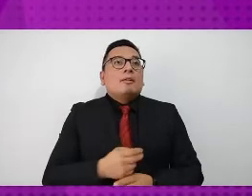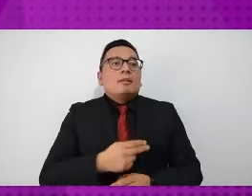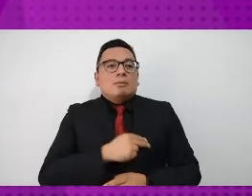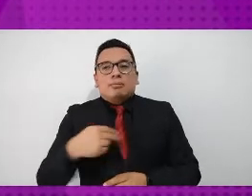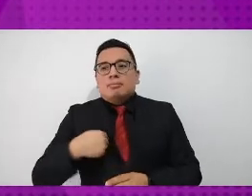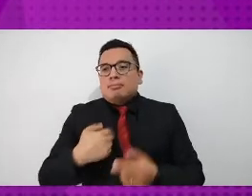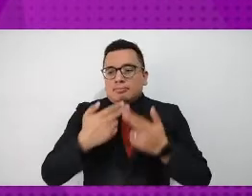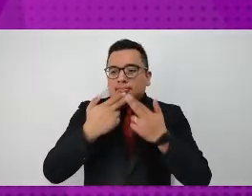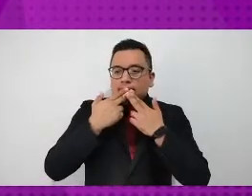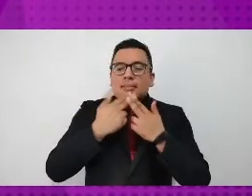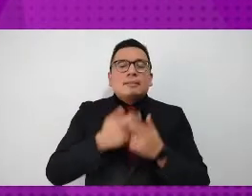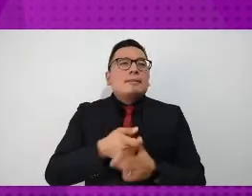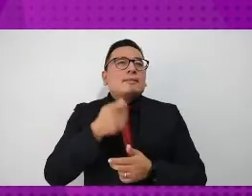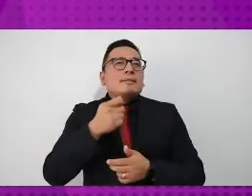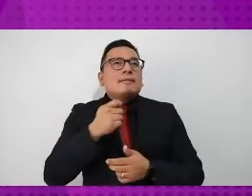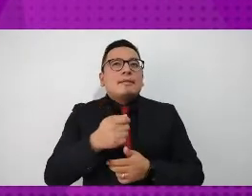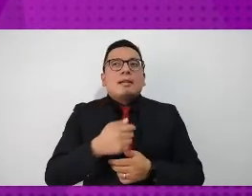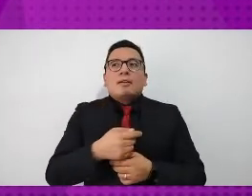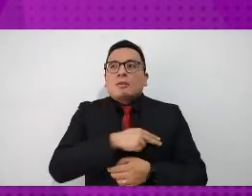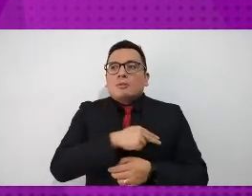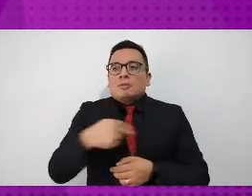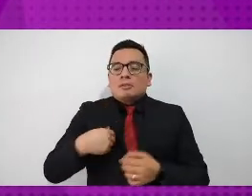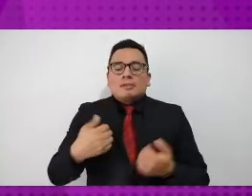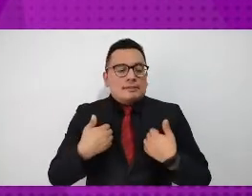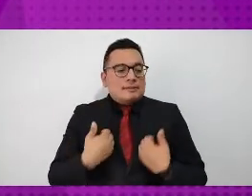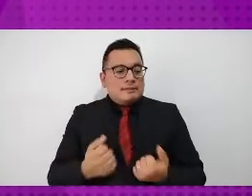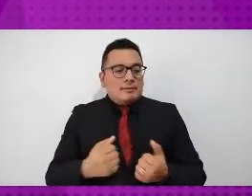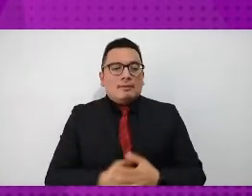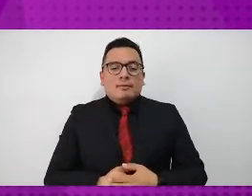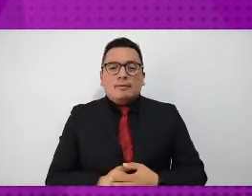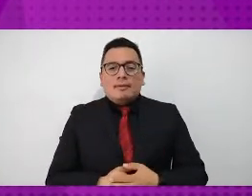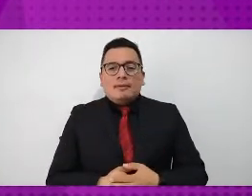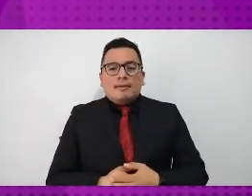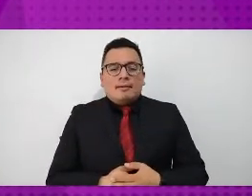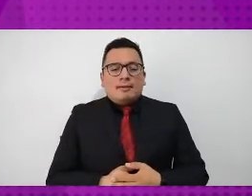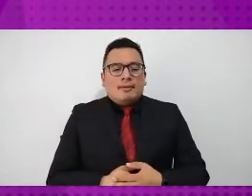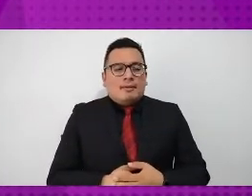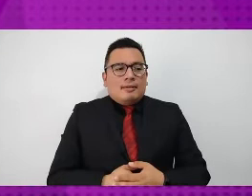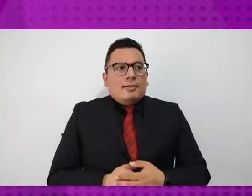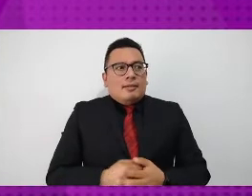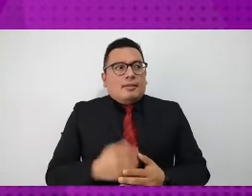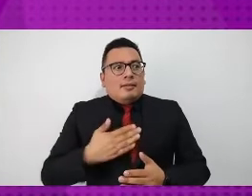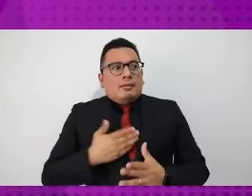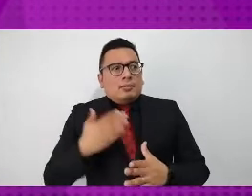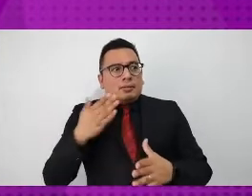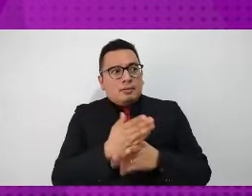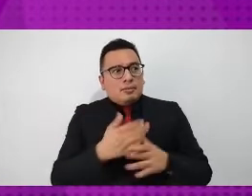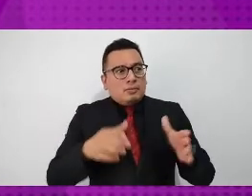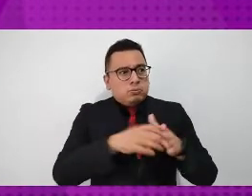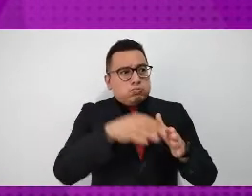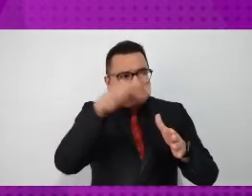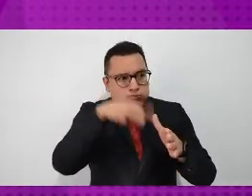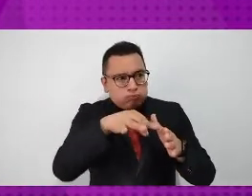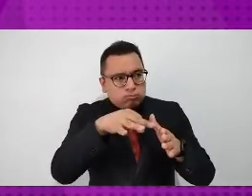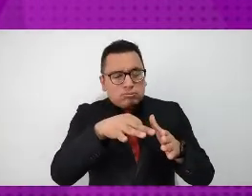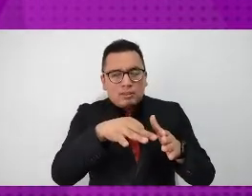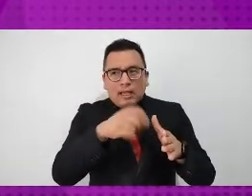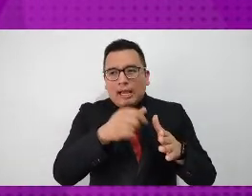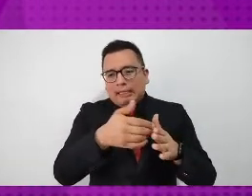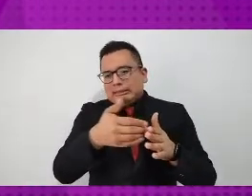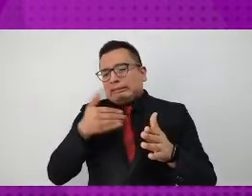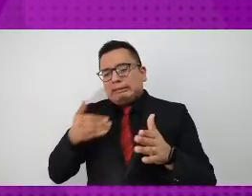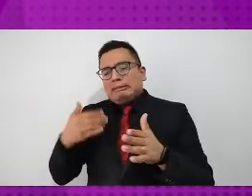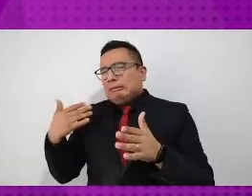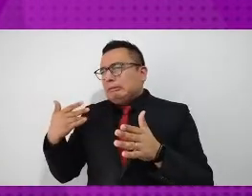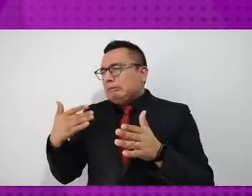justamente lo que implica lo que está detrás de cuando uno agarra y va a la urna a la mampara y vota